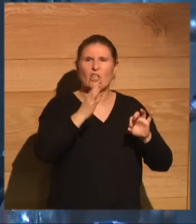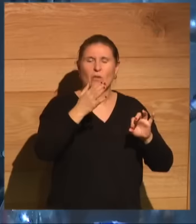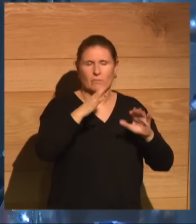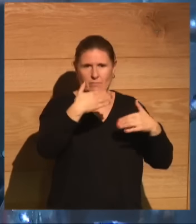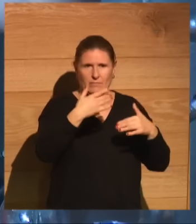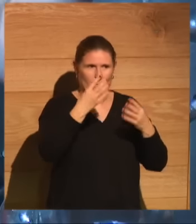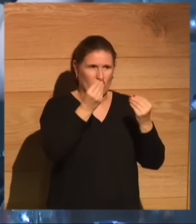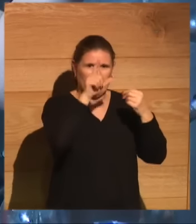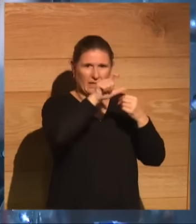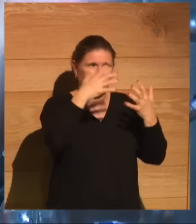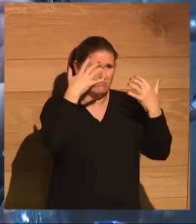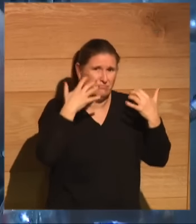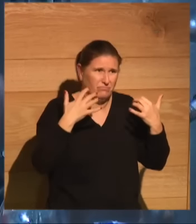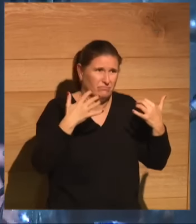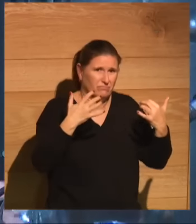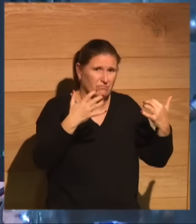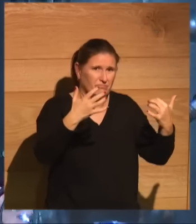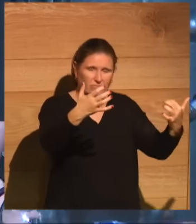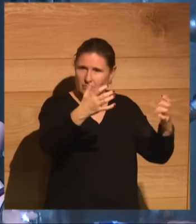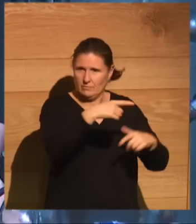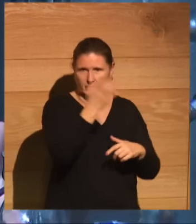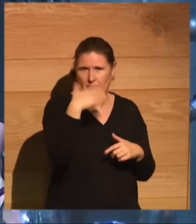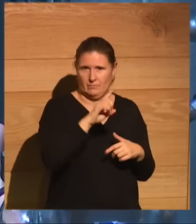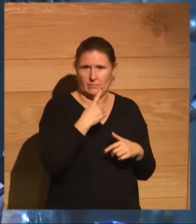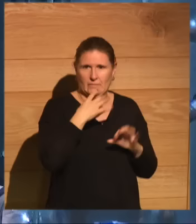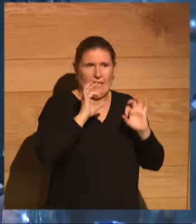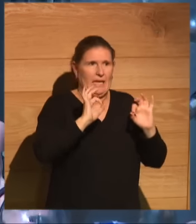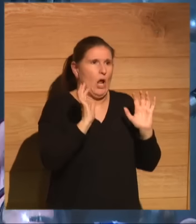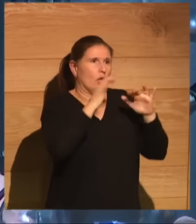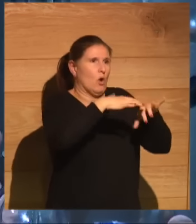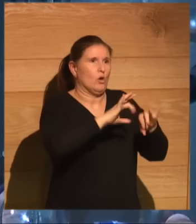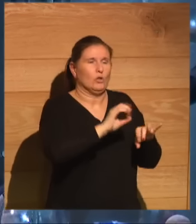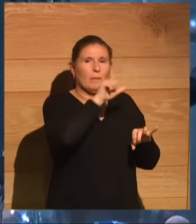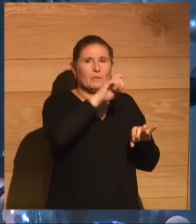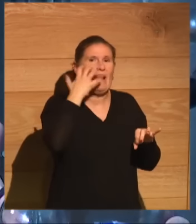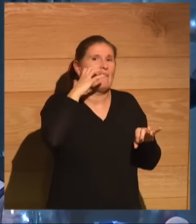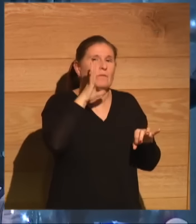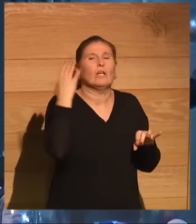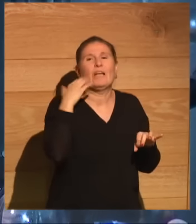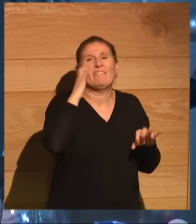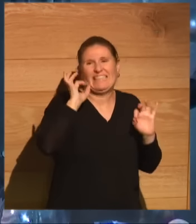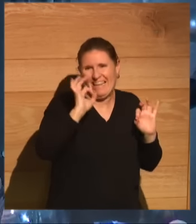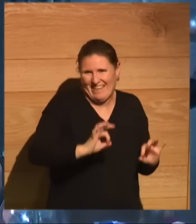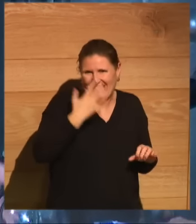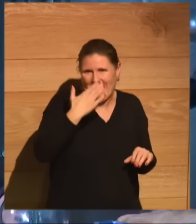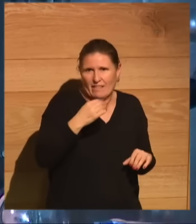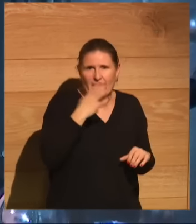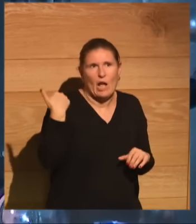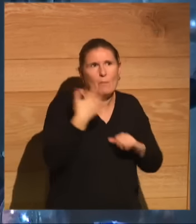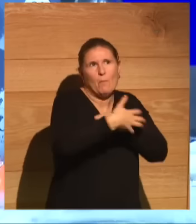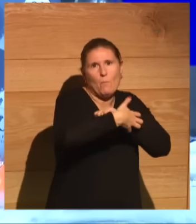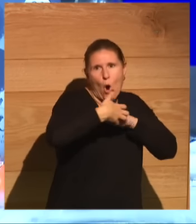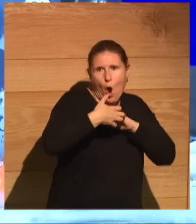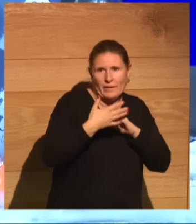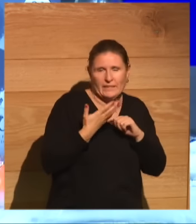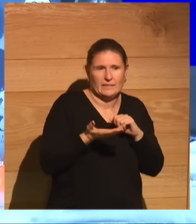6.000 personas. O sea, eso no existía. Era una convención de frikis cuando los frikis eran frikis de verdad. Era un estanco. Eran pobres. Cuando los